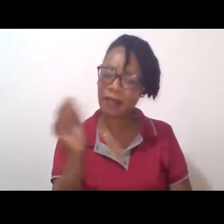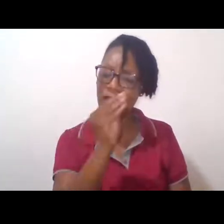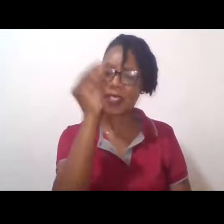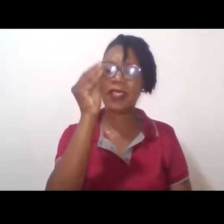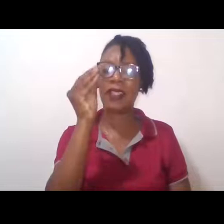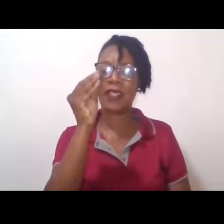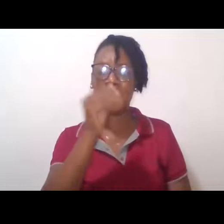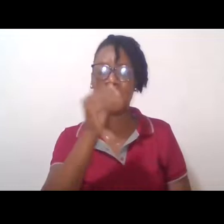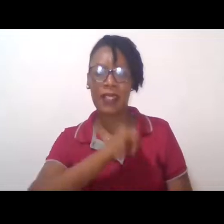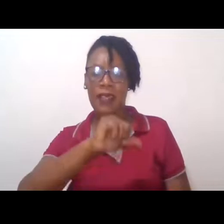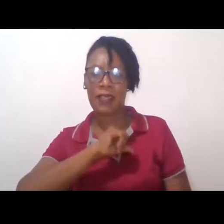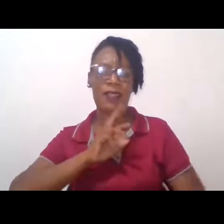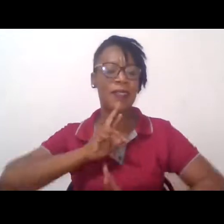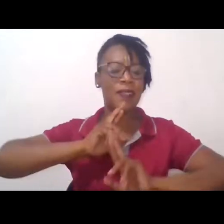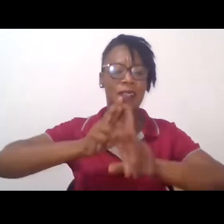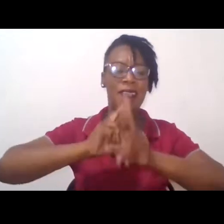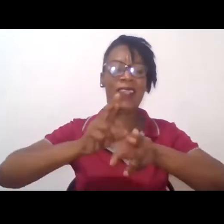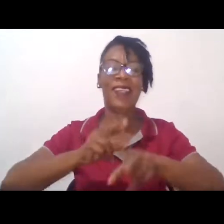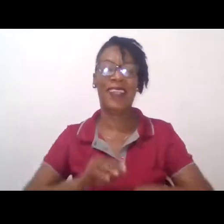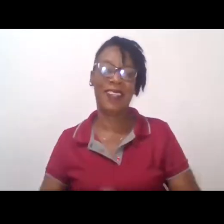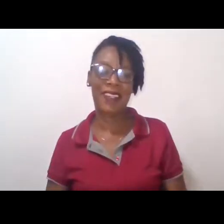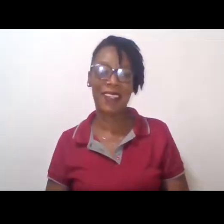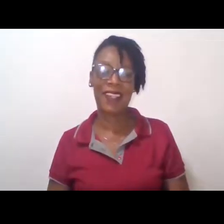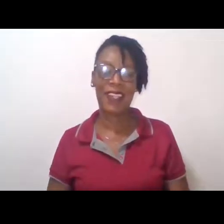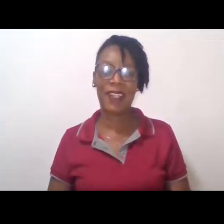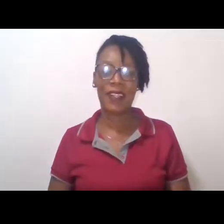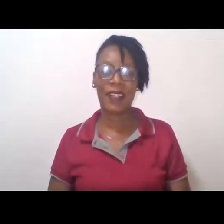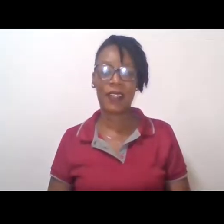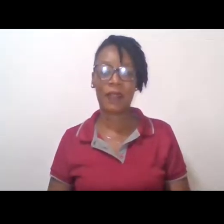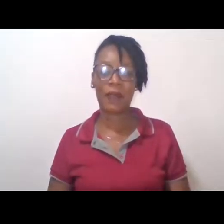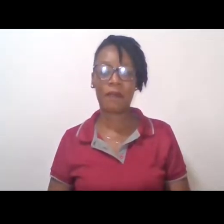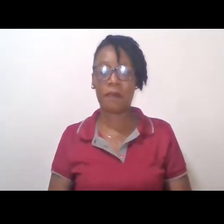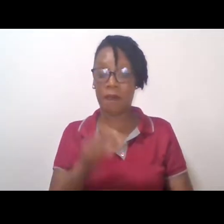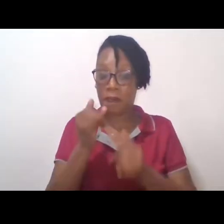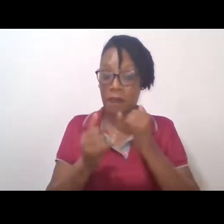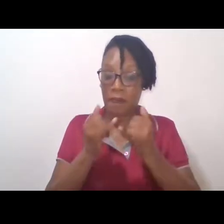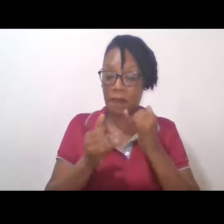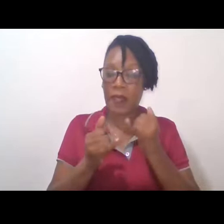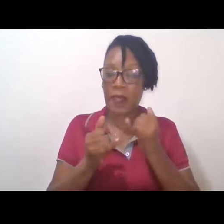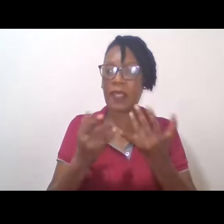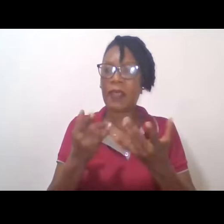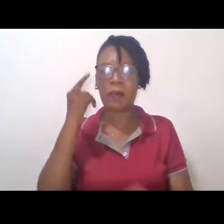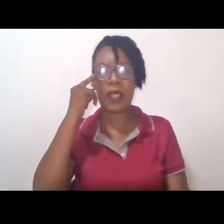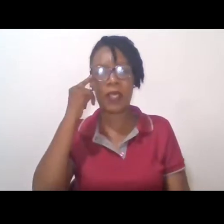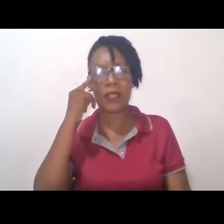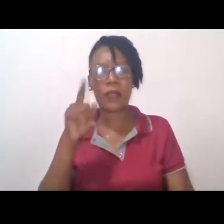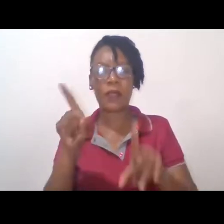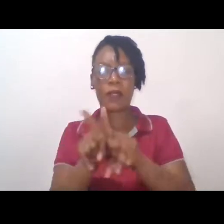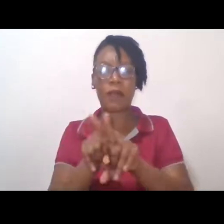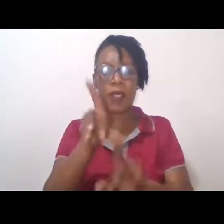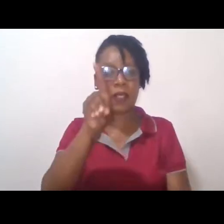actitud contestataria, ¿verdad? Y creo que finalmente, pienso tal vez, profesora de la luz, usted me